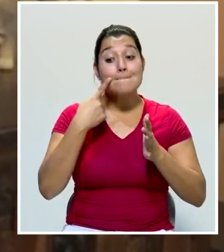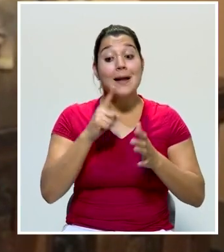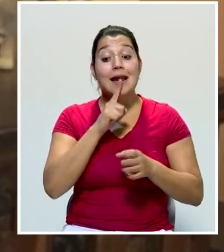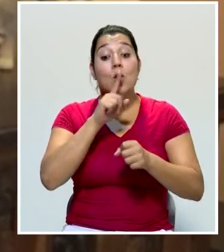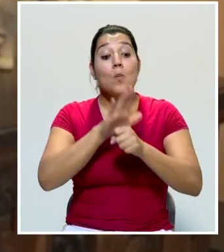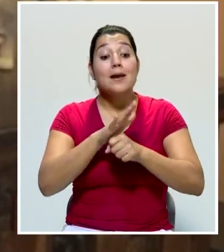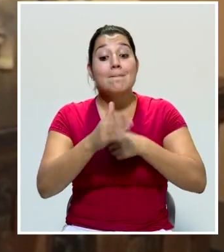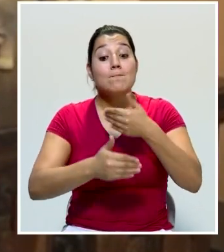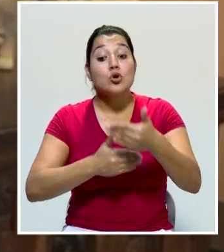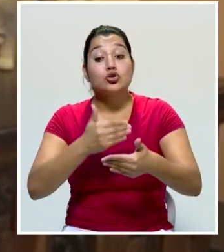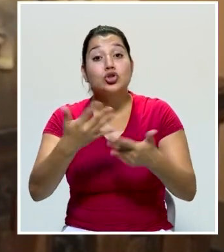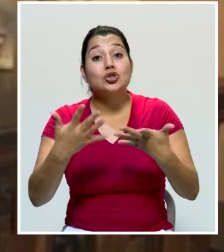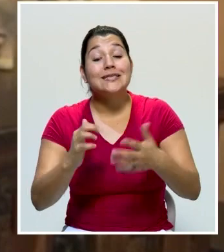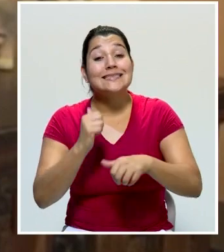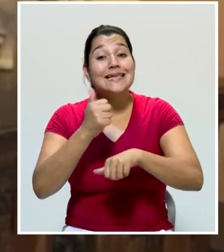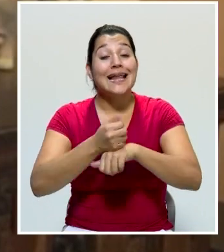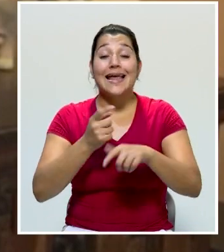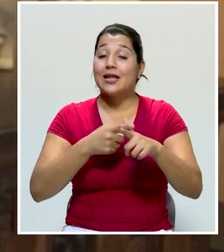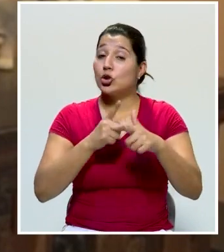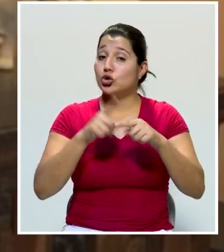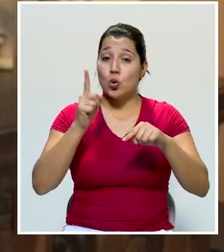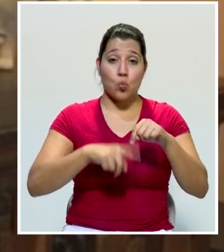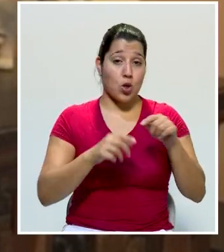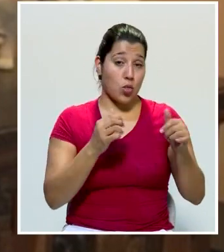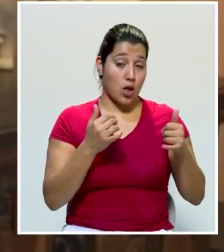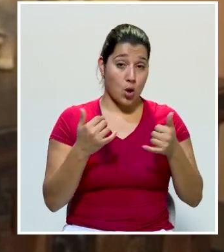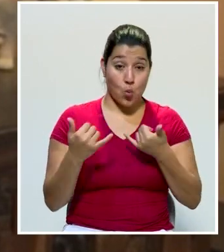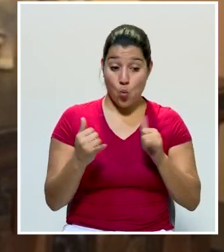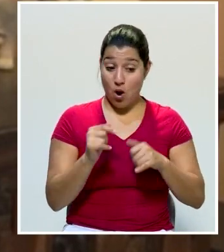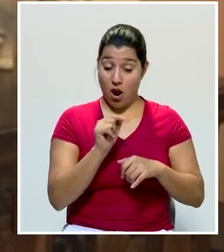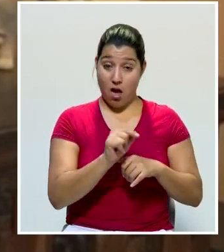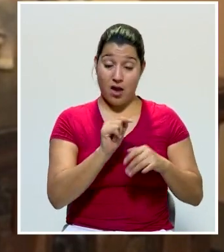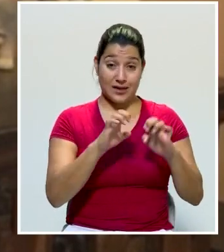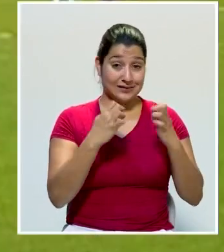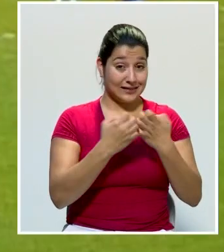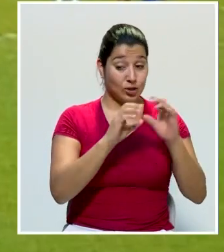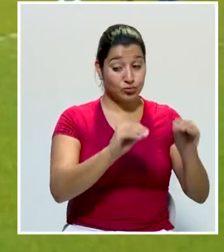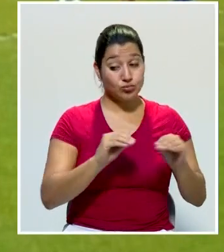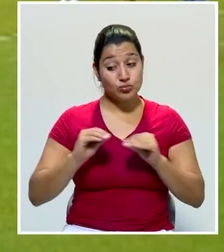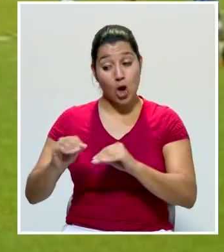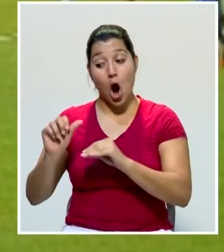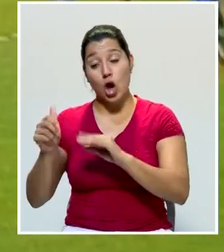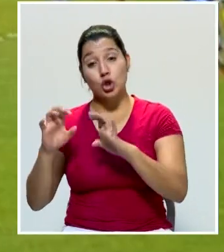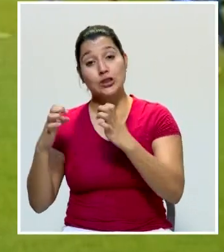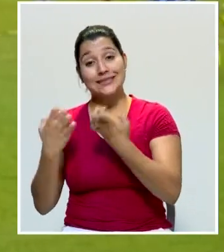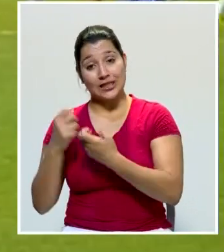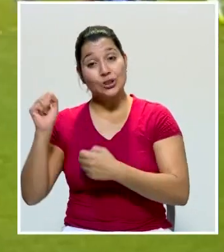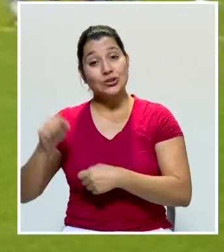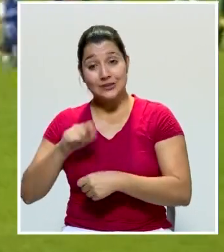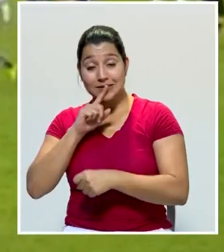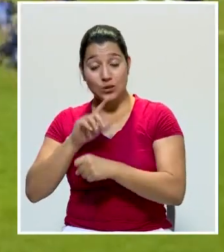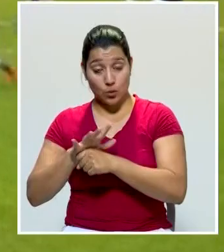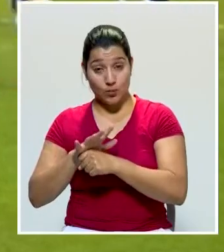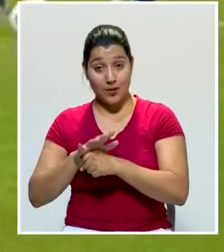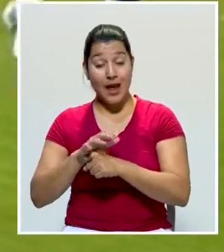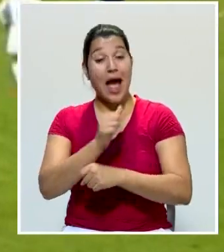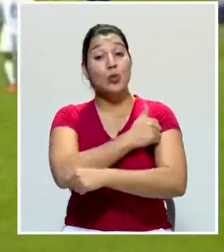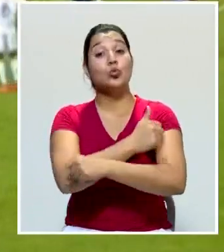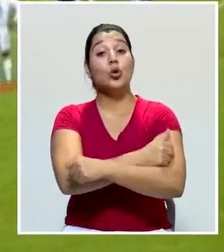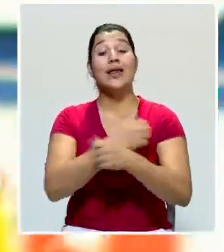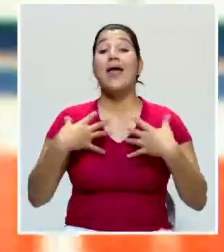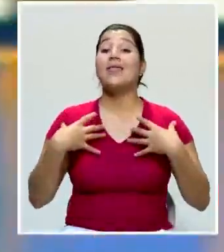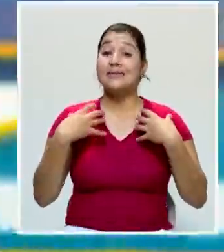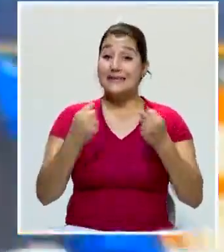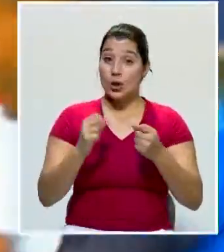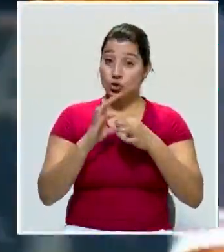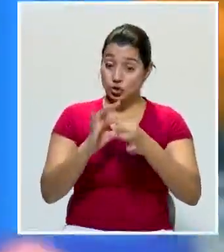su partido debe ser trasladado a una cancha alterna que sí lo cumpla. Las autoridades de salud y del deporte estarán